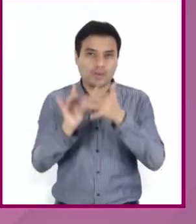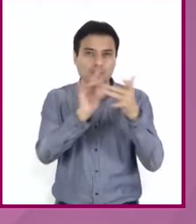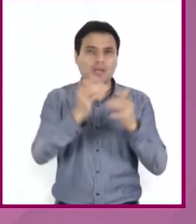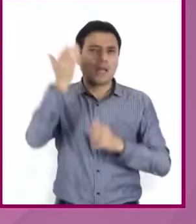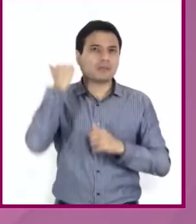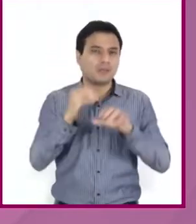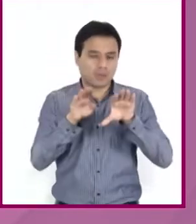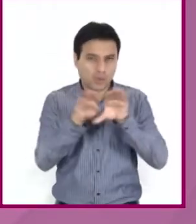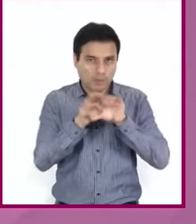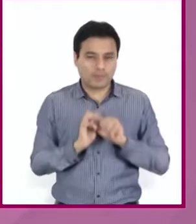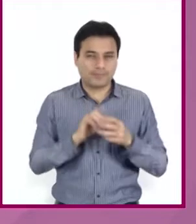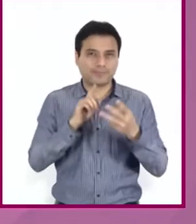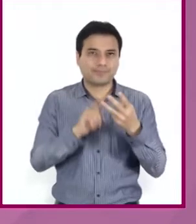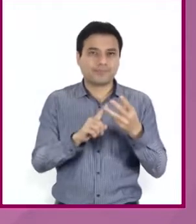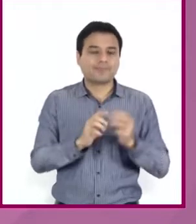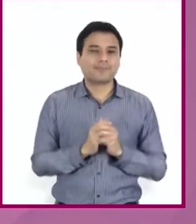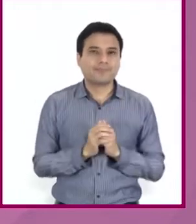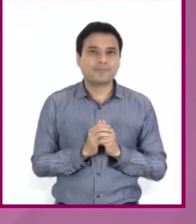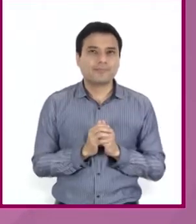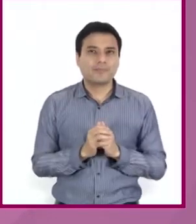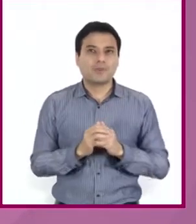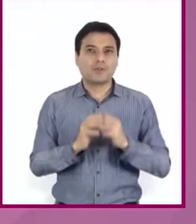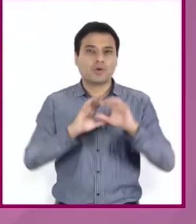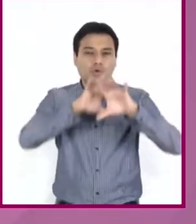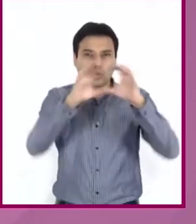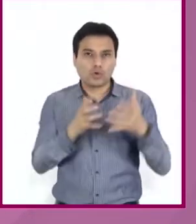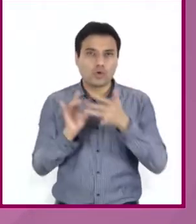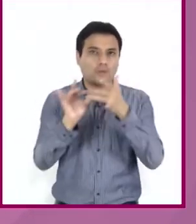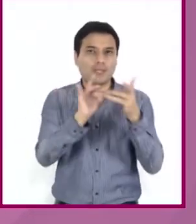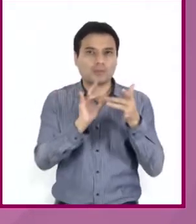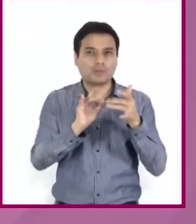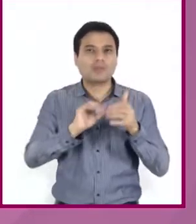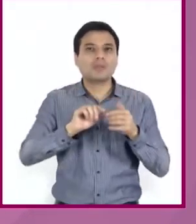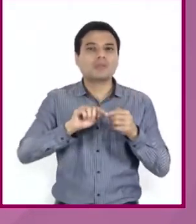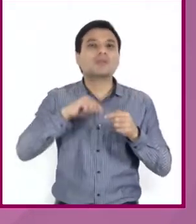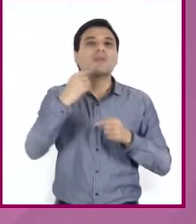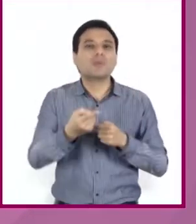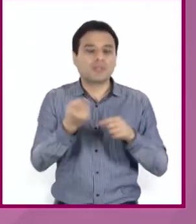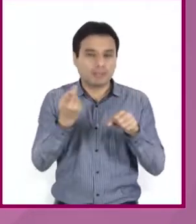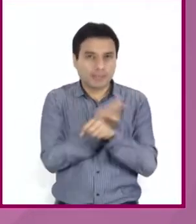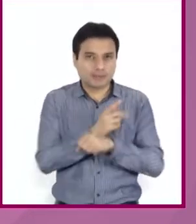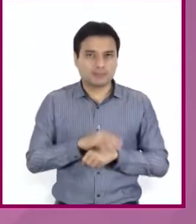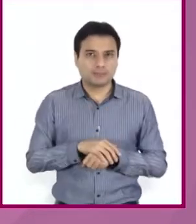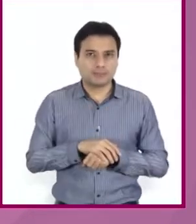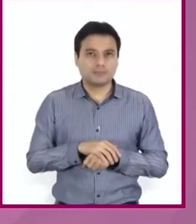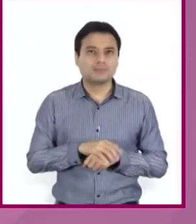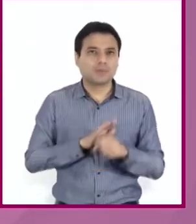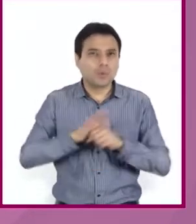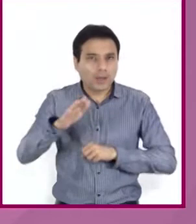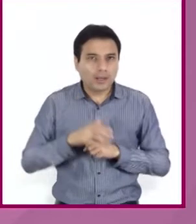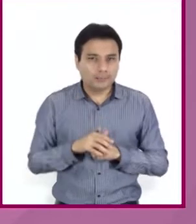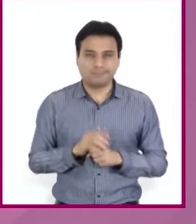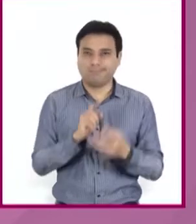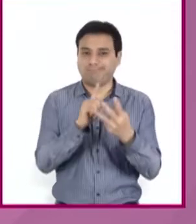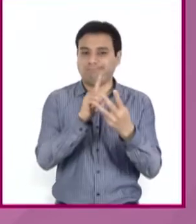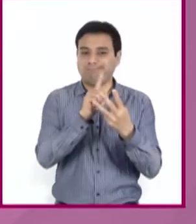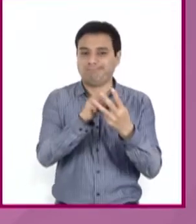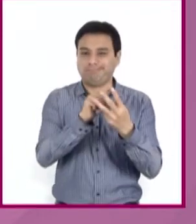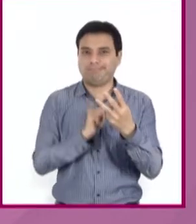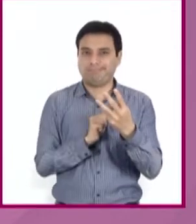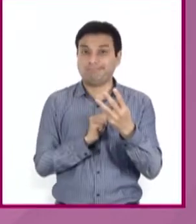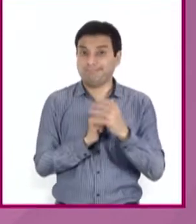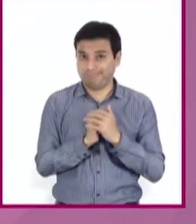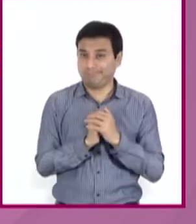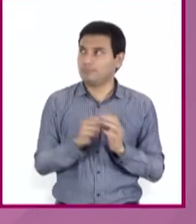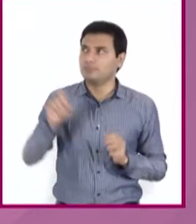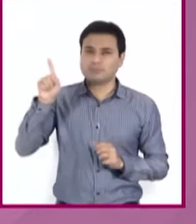globalización. O C. Las consecuencias de la globalización. Así es la letra A, ya que nos